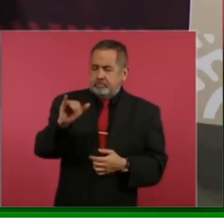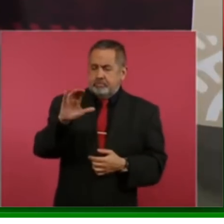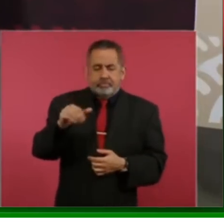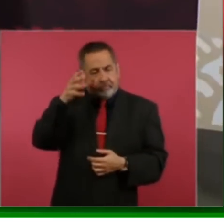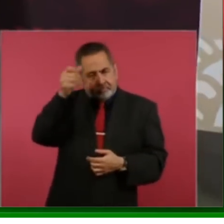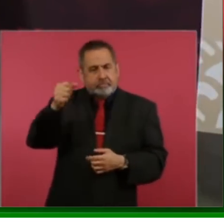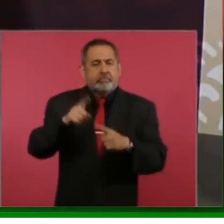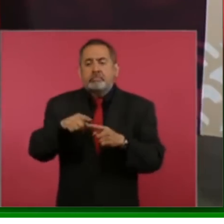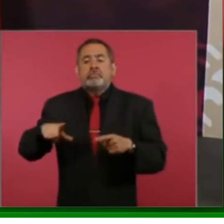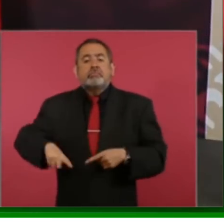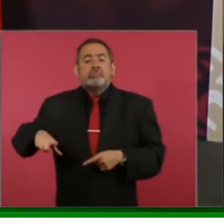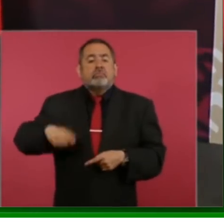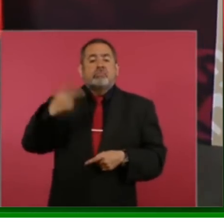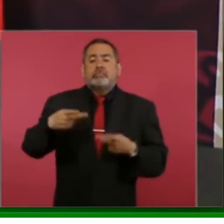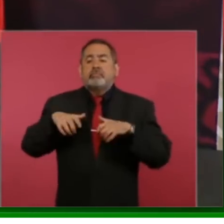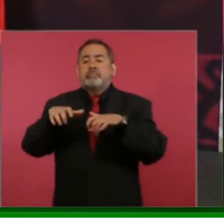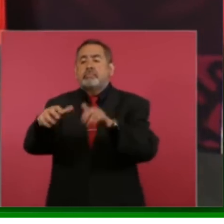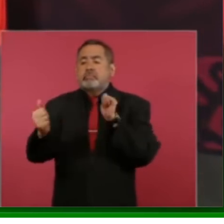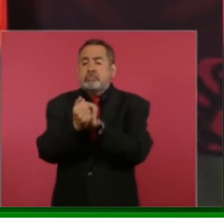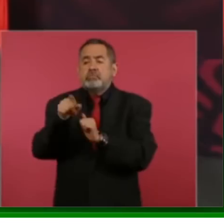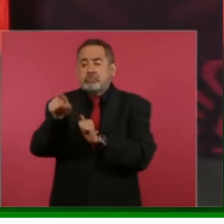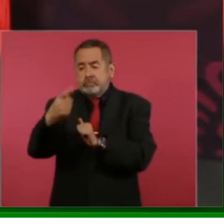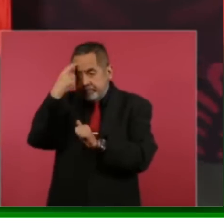el pueblo, con el pueblo.